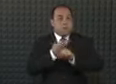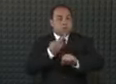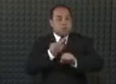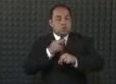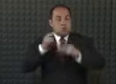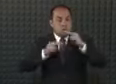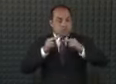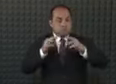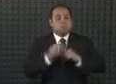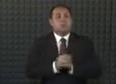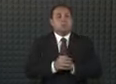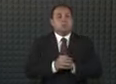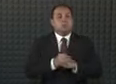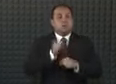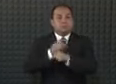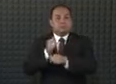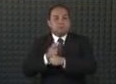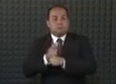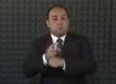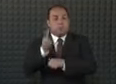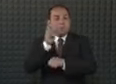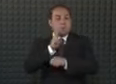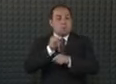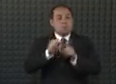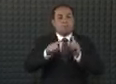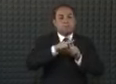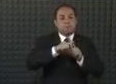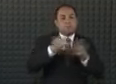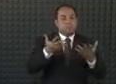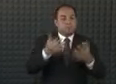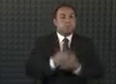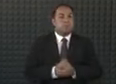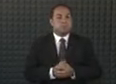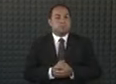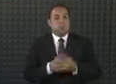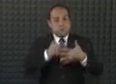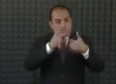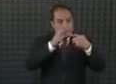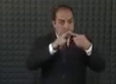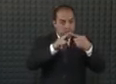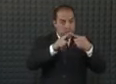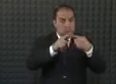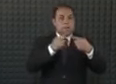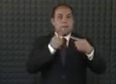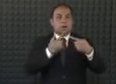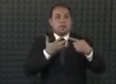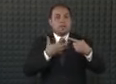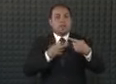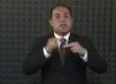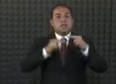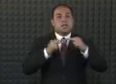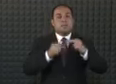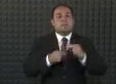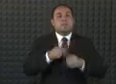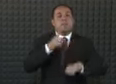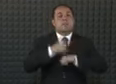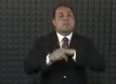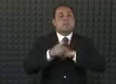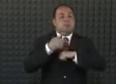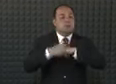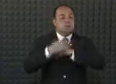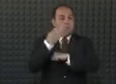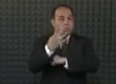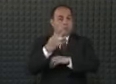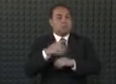caso derivado del gran número de pruebas que hacemos. En ese indicador, aún con las mejorías, seguimos en el nivel de riesgo 4, que es el más alto, pero